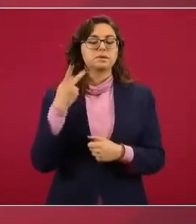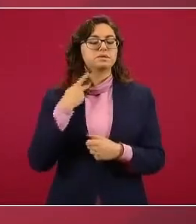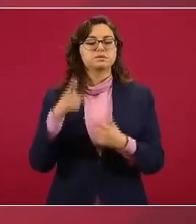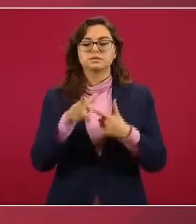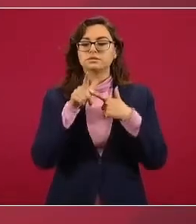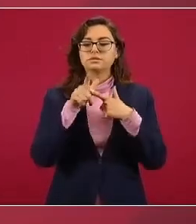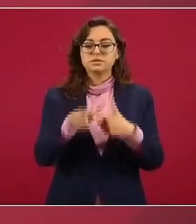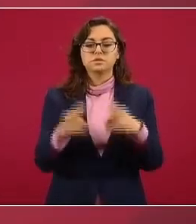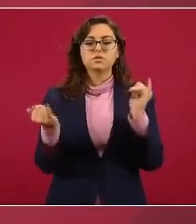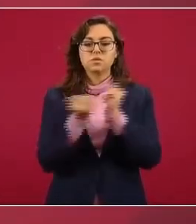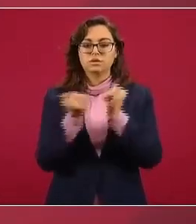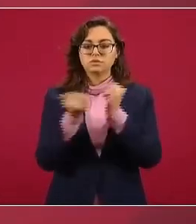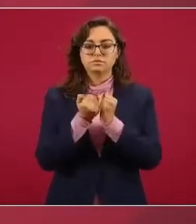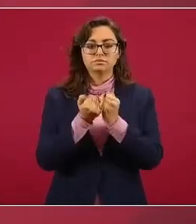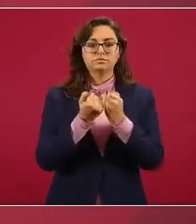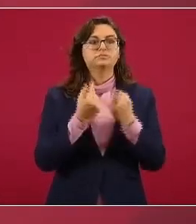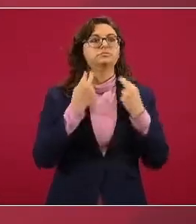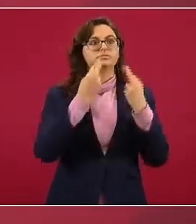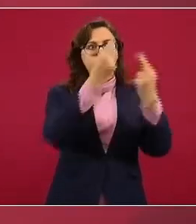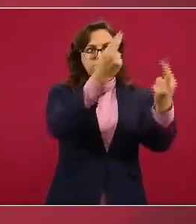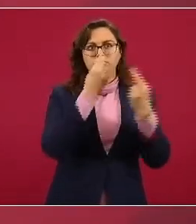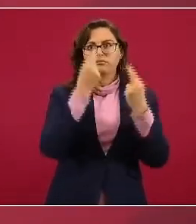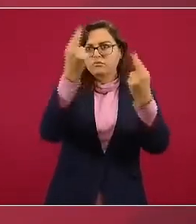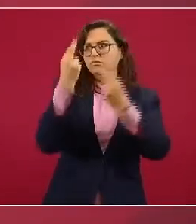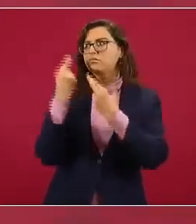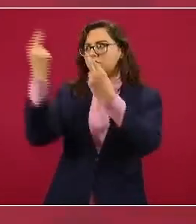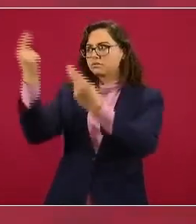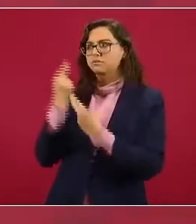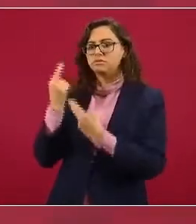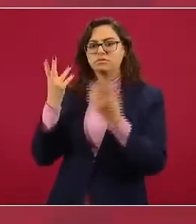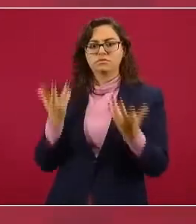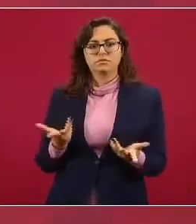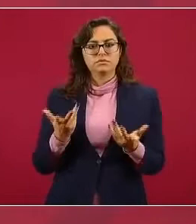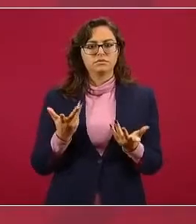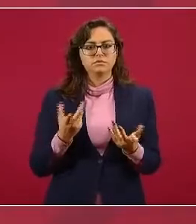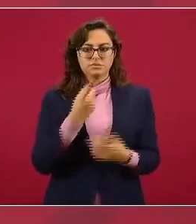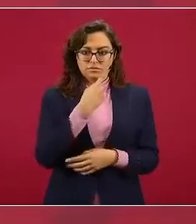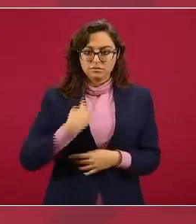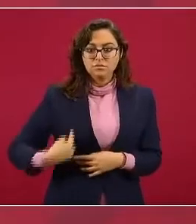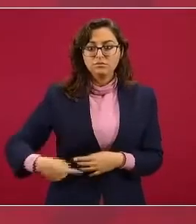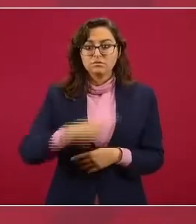que nos respeten. No somos nosotros colonia,